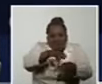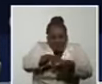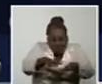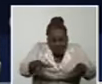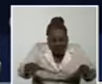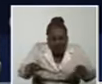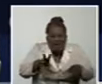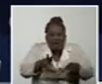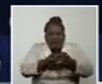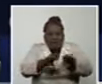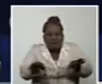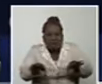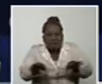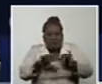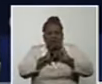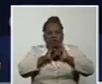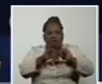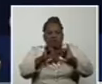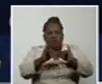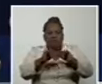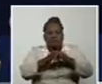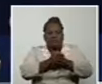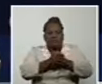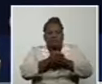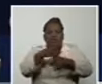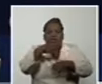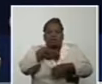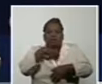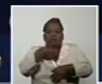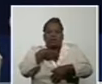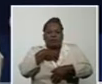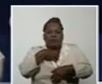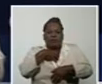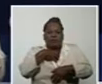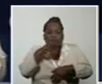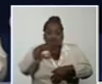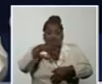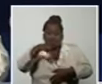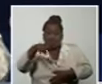una información que tenemos que seguir buscando